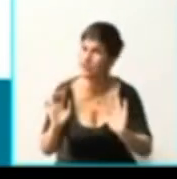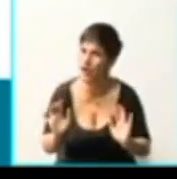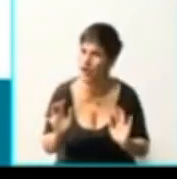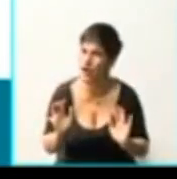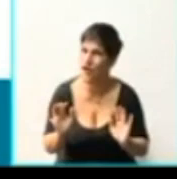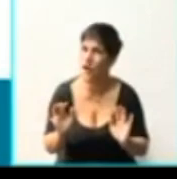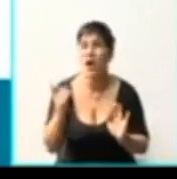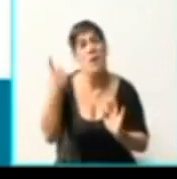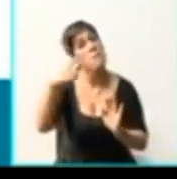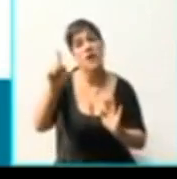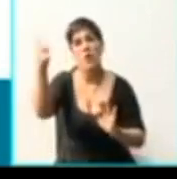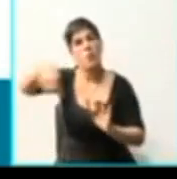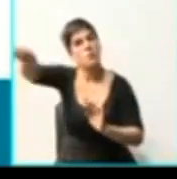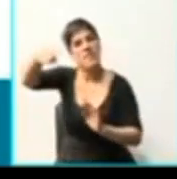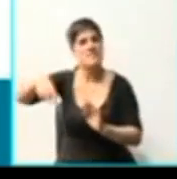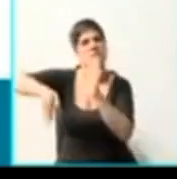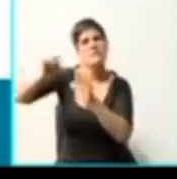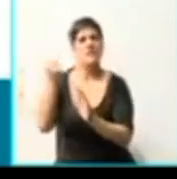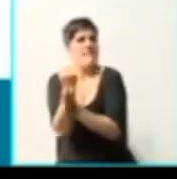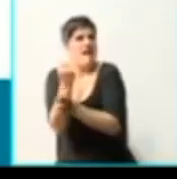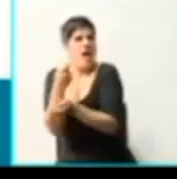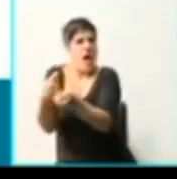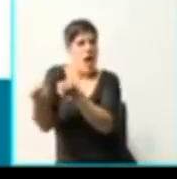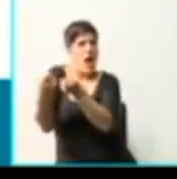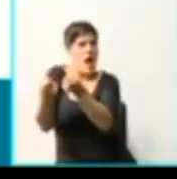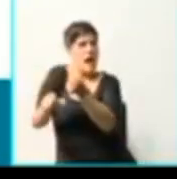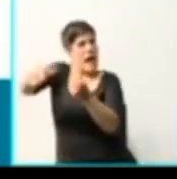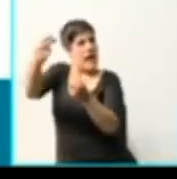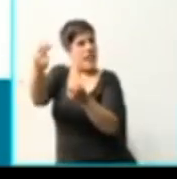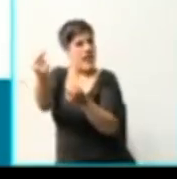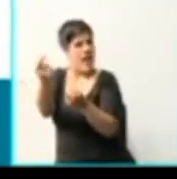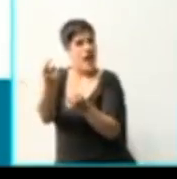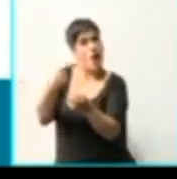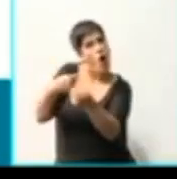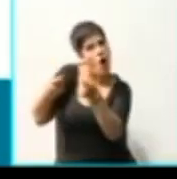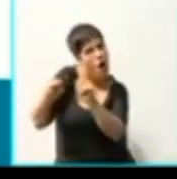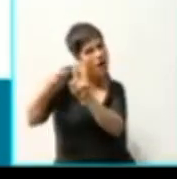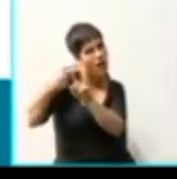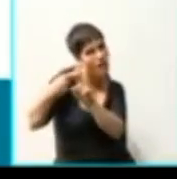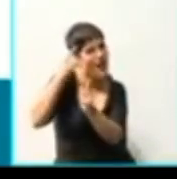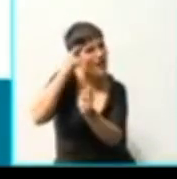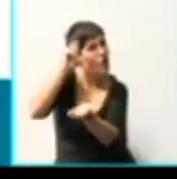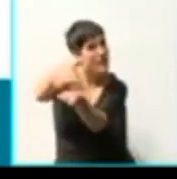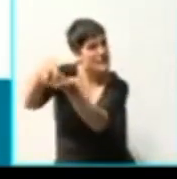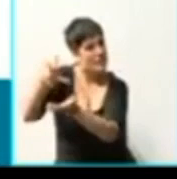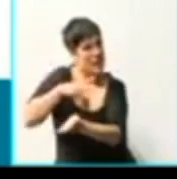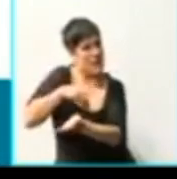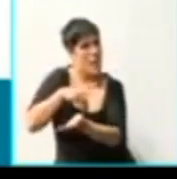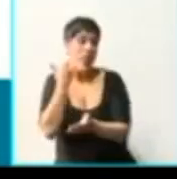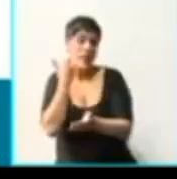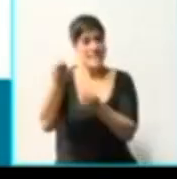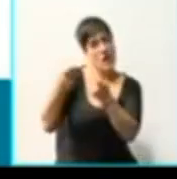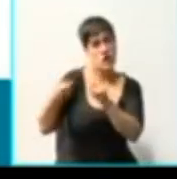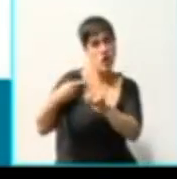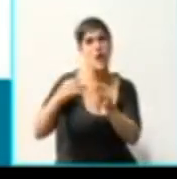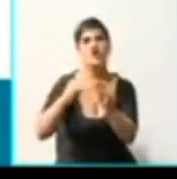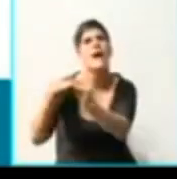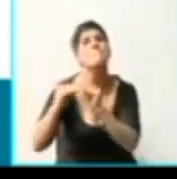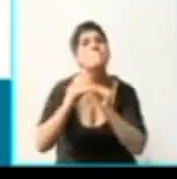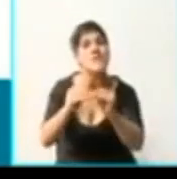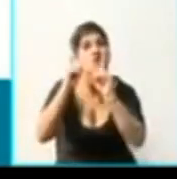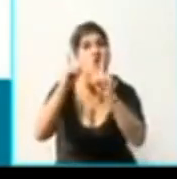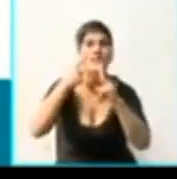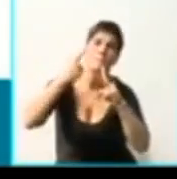los lobbies, si no se priorizara la especulación inmobiliaria, si no se priorizaran los negocios de los amigos y entenados y